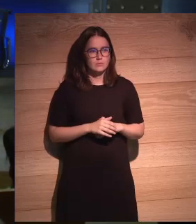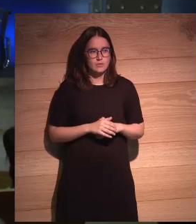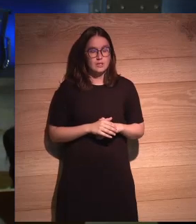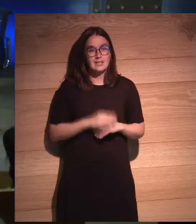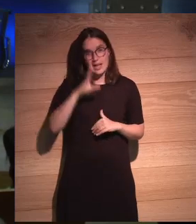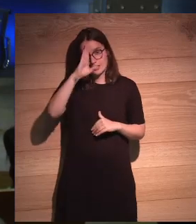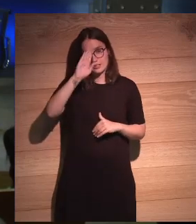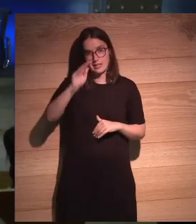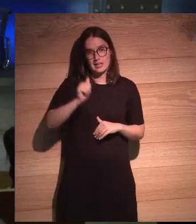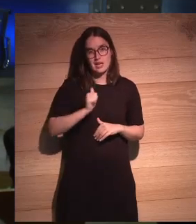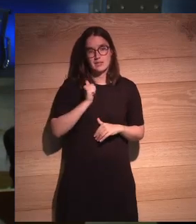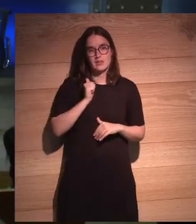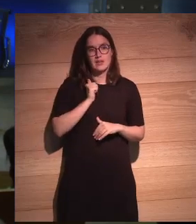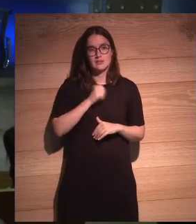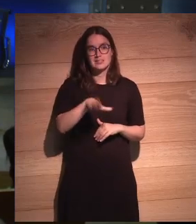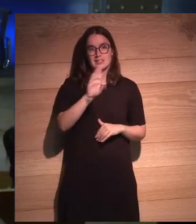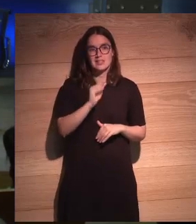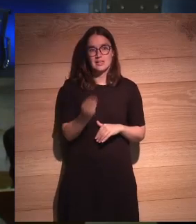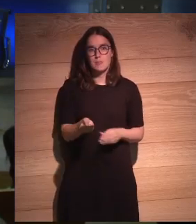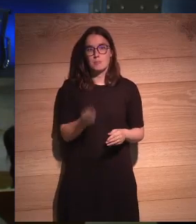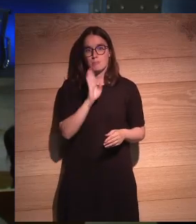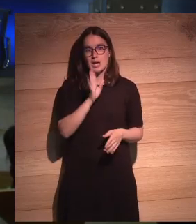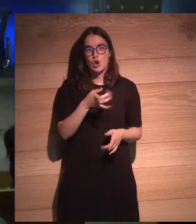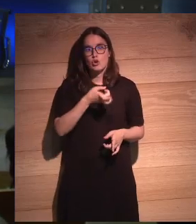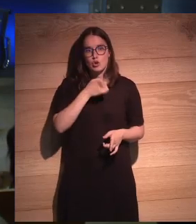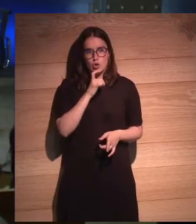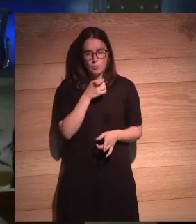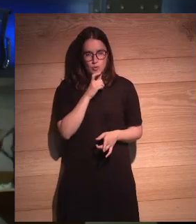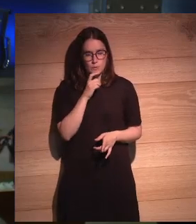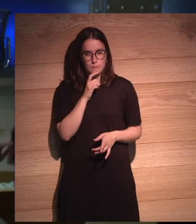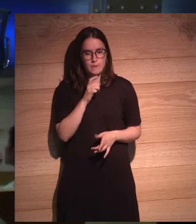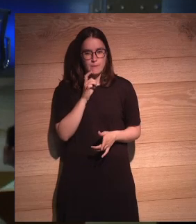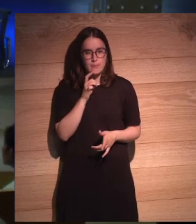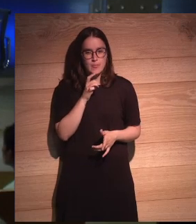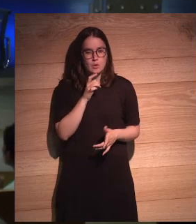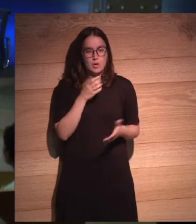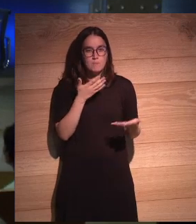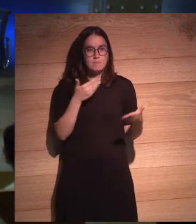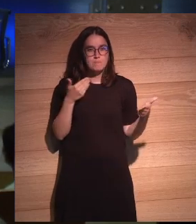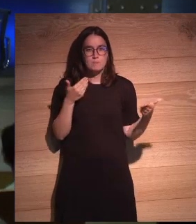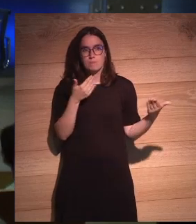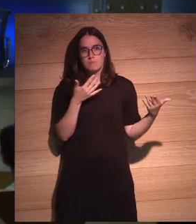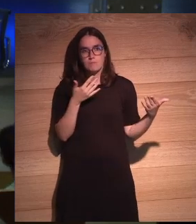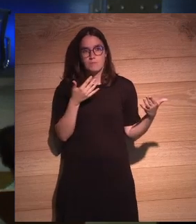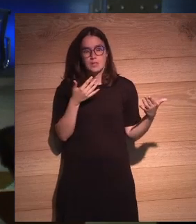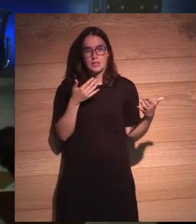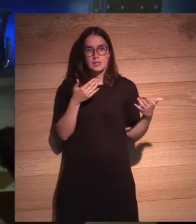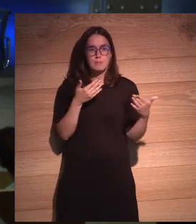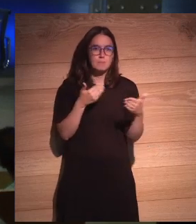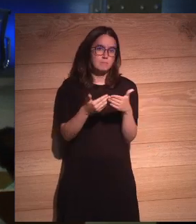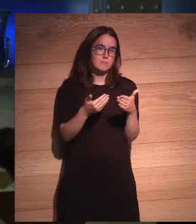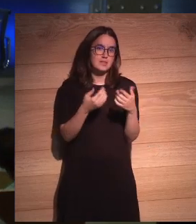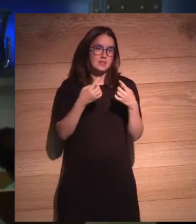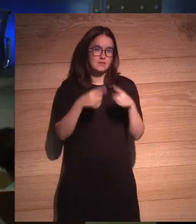La inteligencia artificial se entiende mejor cuando se aproxima a diferentes